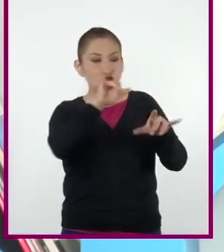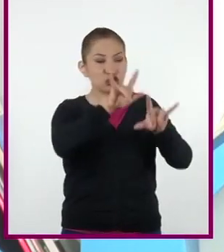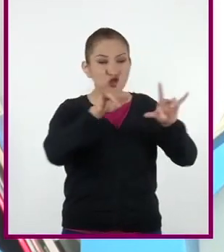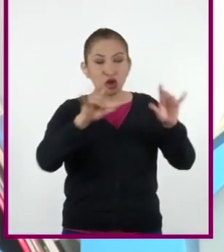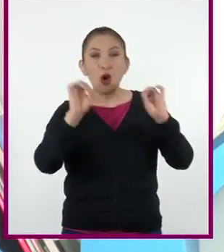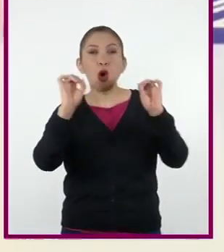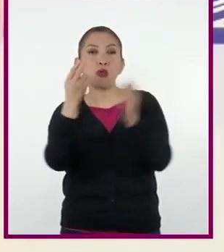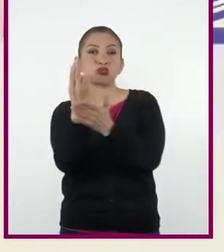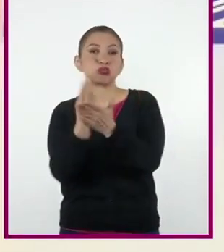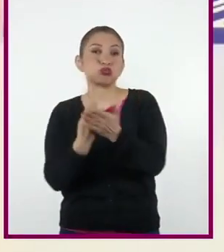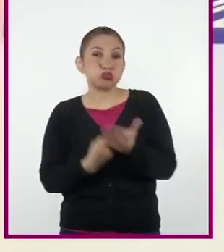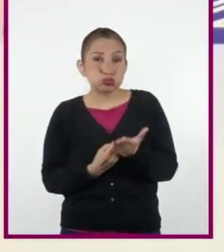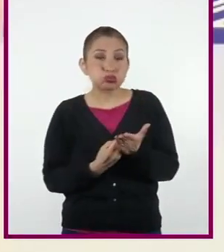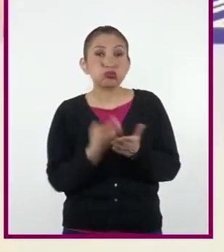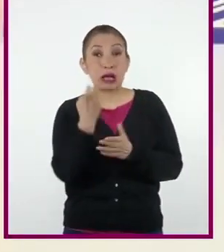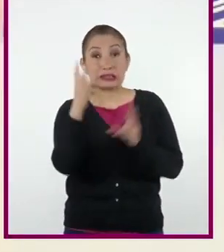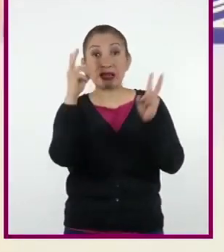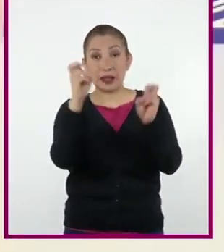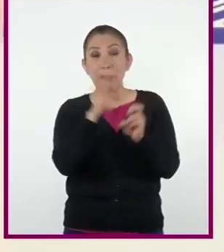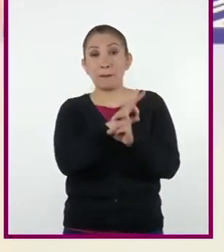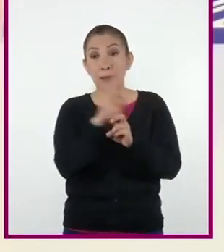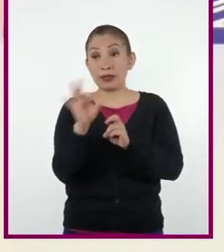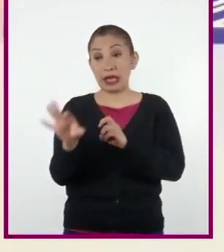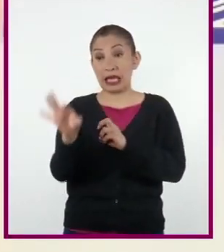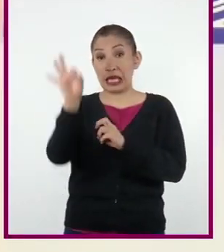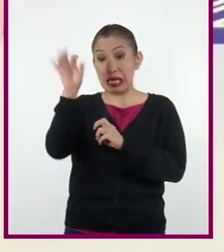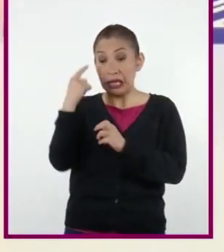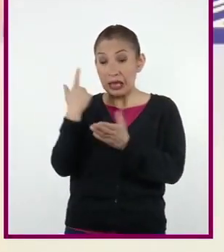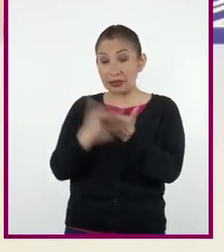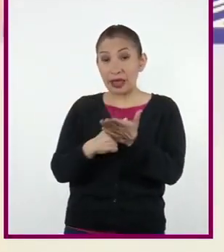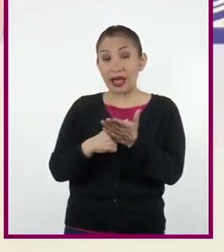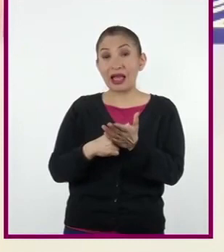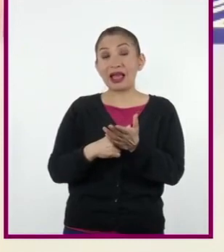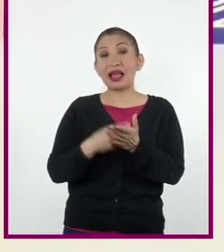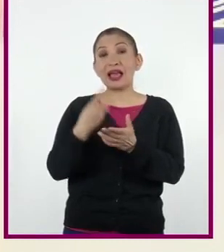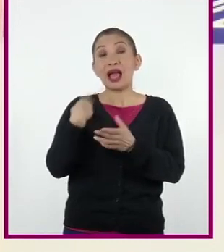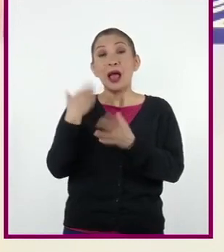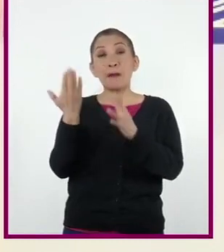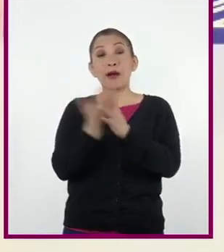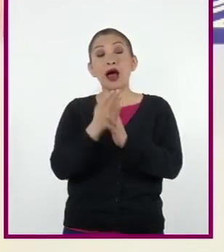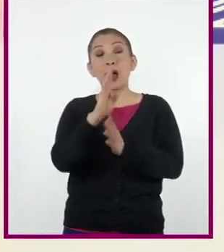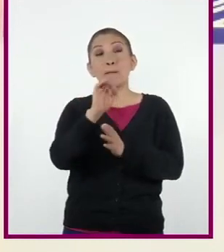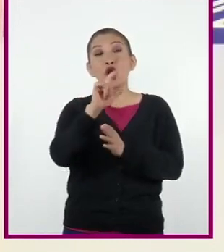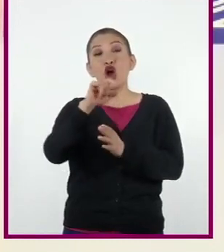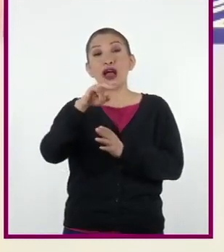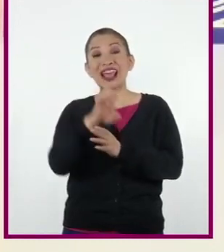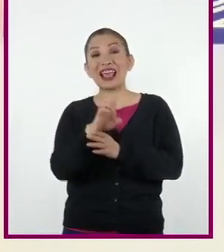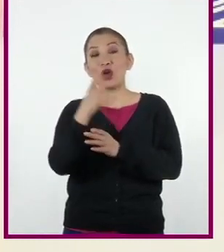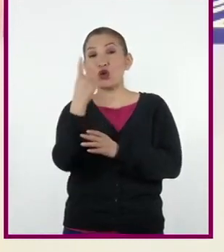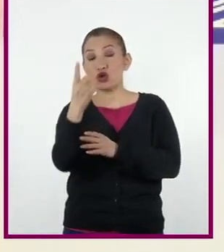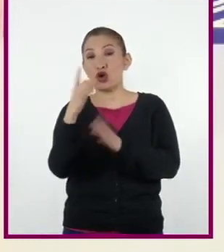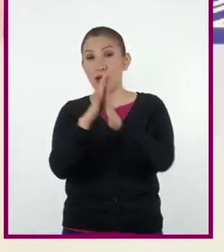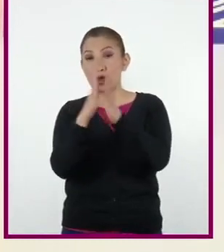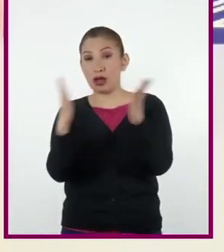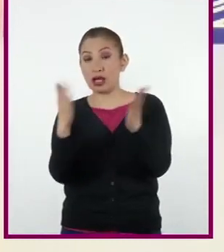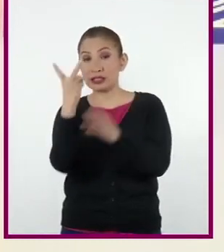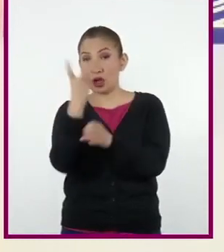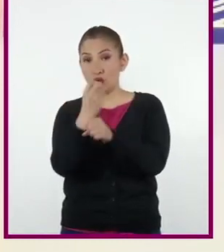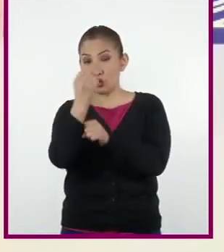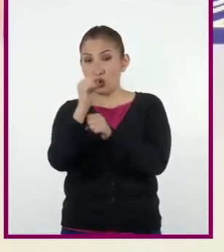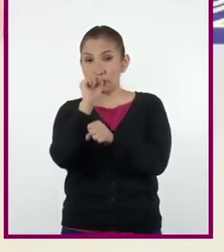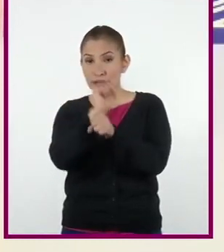o dibujos. Este tema lo pueden encontrar en el trimestre o bloque 1 de su libro de texto de segundo